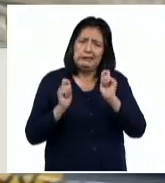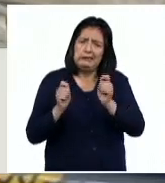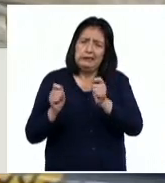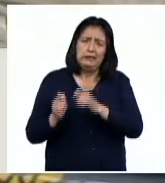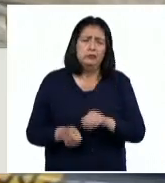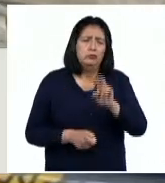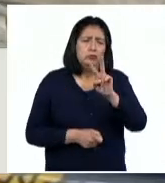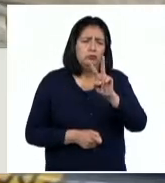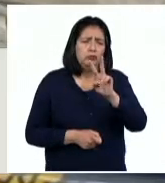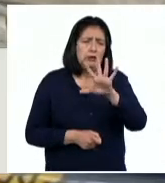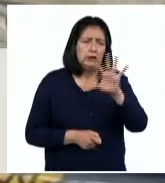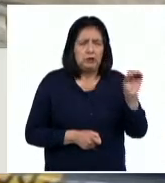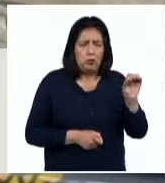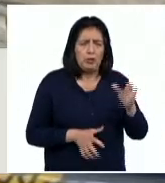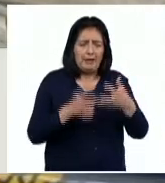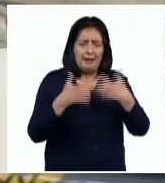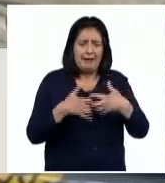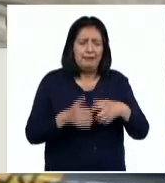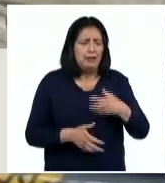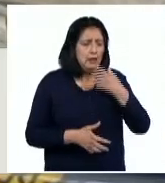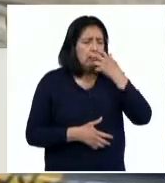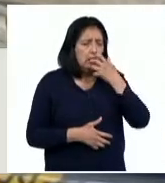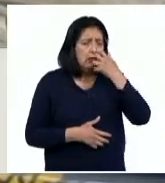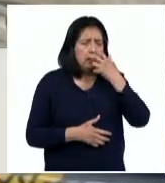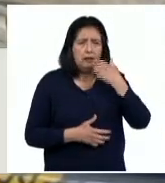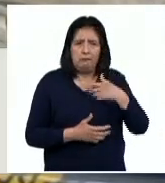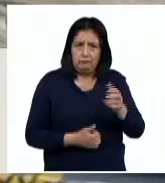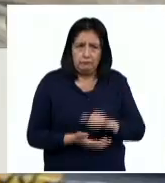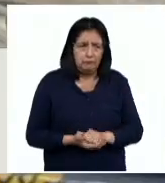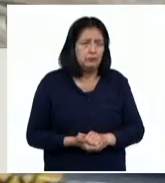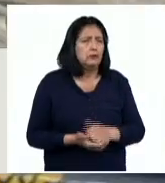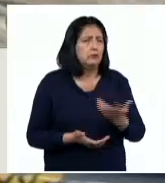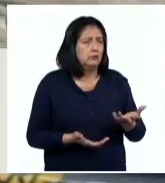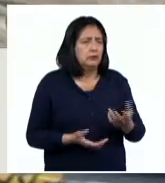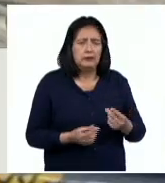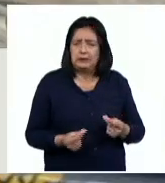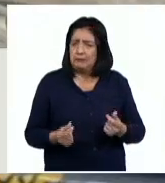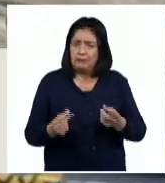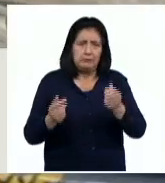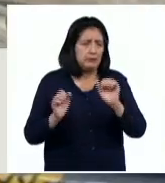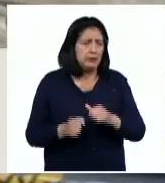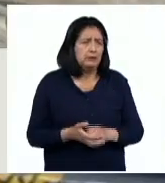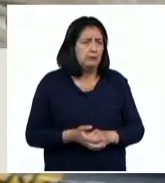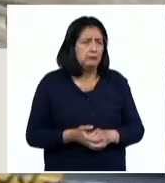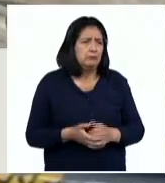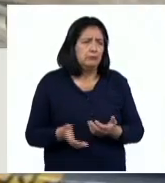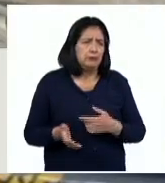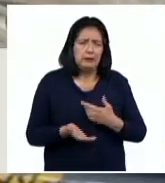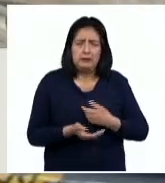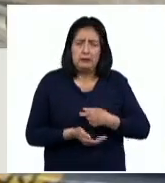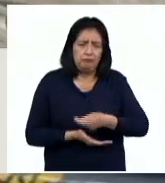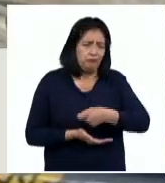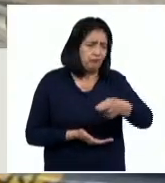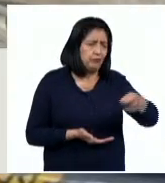donación de 250 ventiladores mecánicos que inmediatamente van a ser